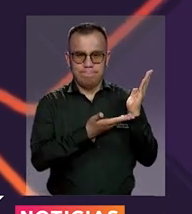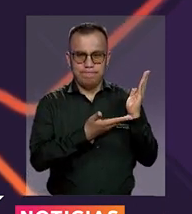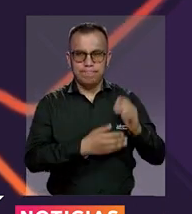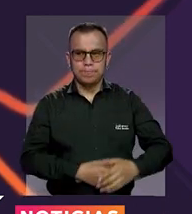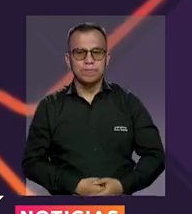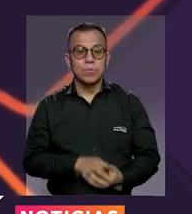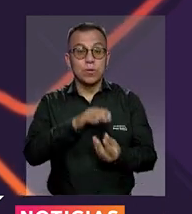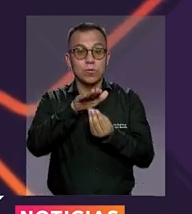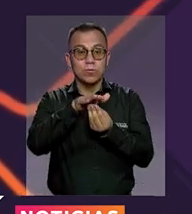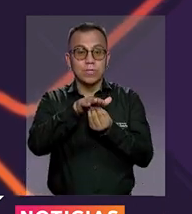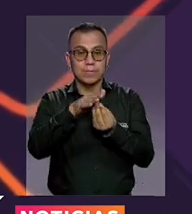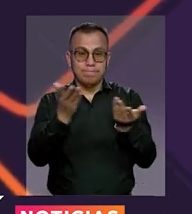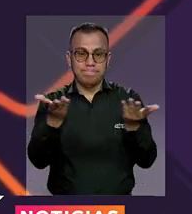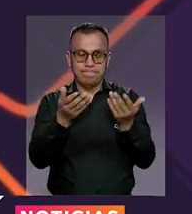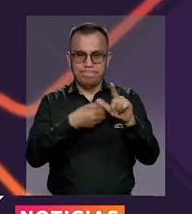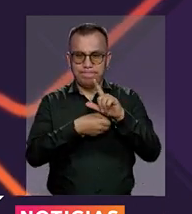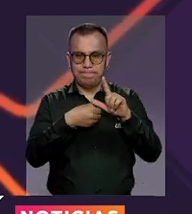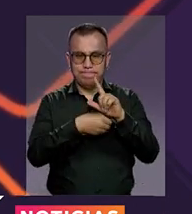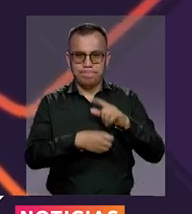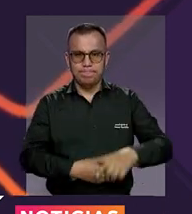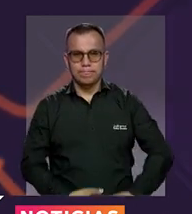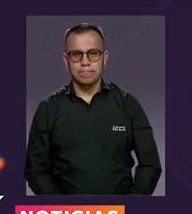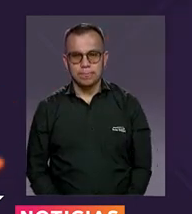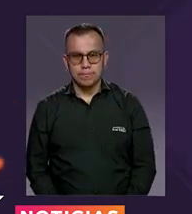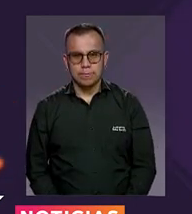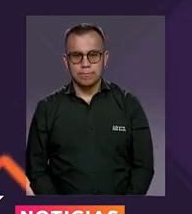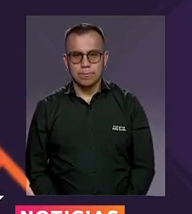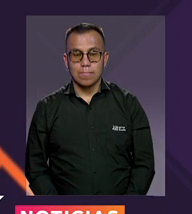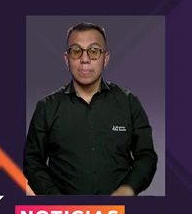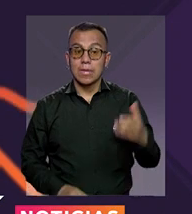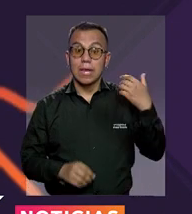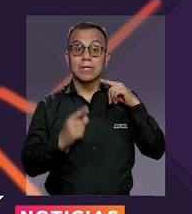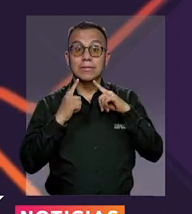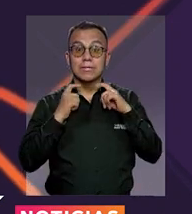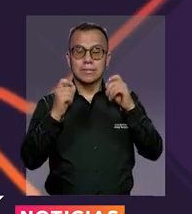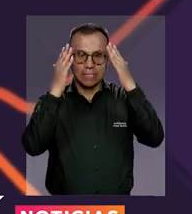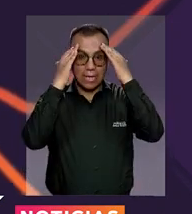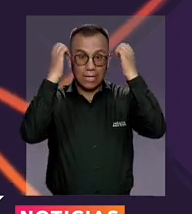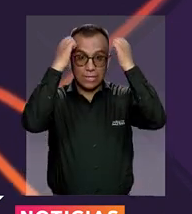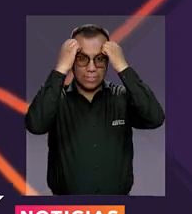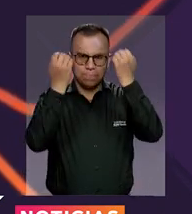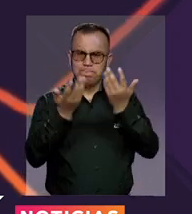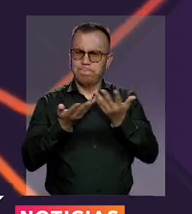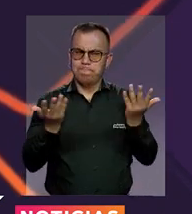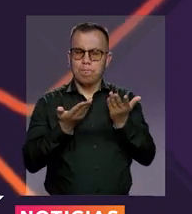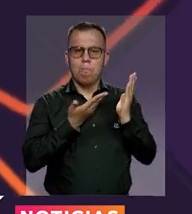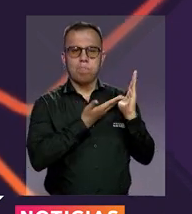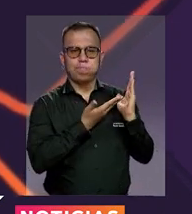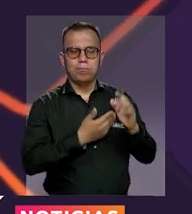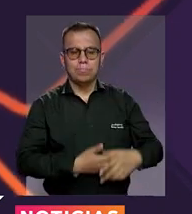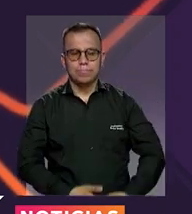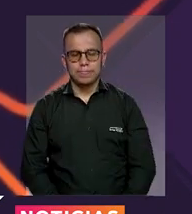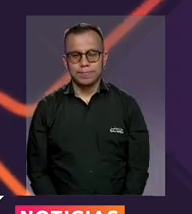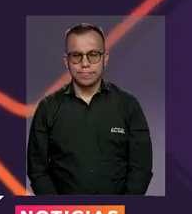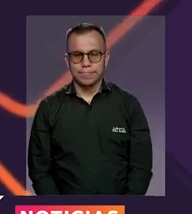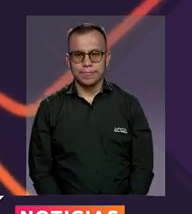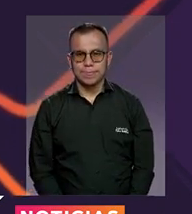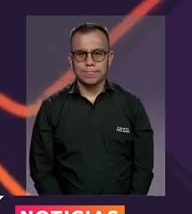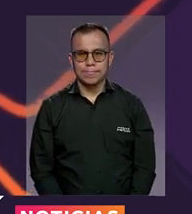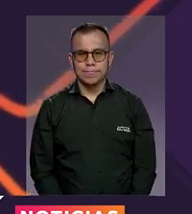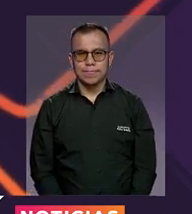Estrella, Buenavista y Horizontes Norte. San Cristóbal, en los barrios San Jerónimo de Yuste, Monte